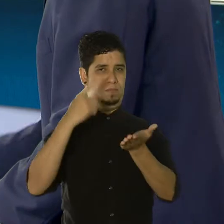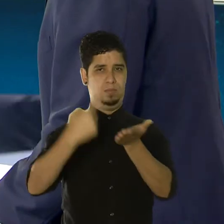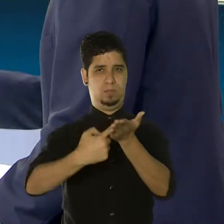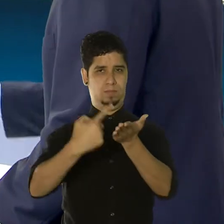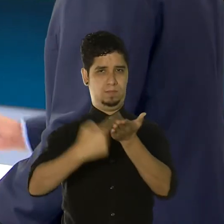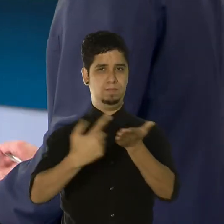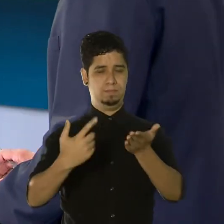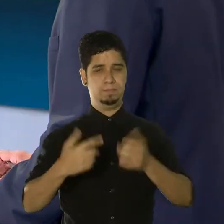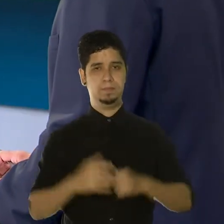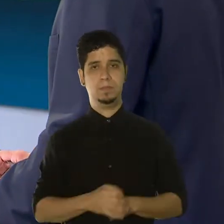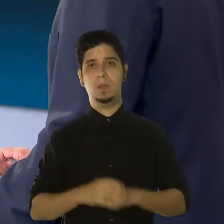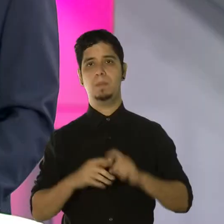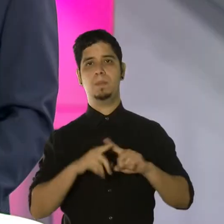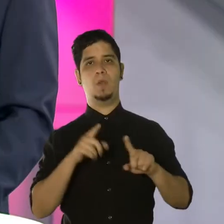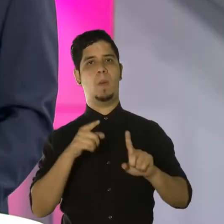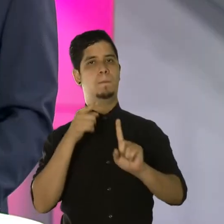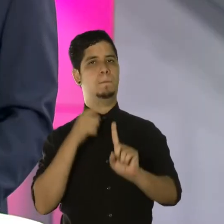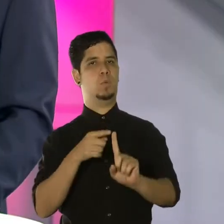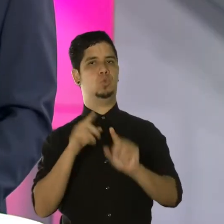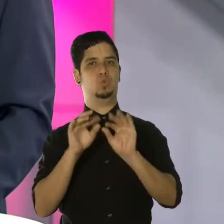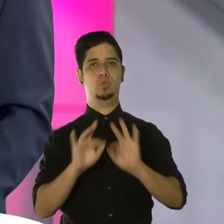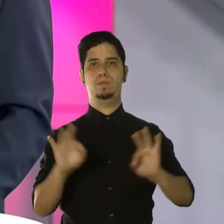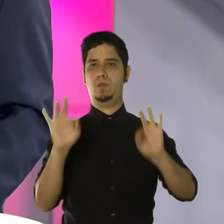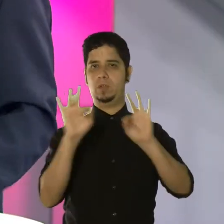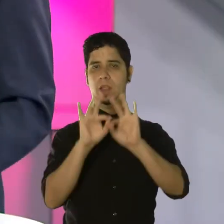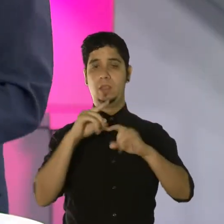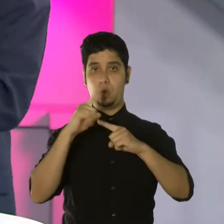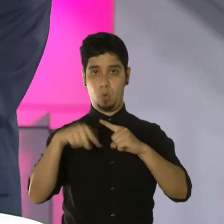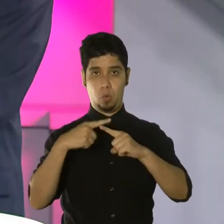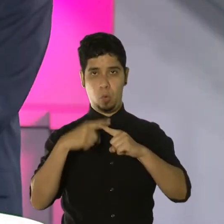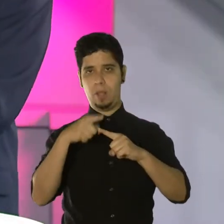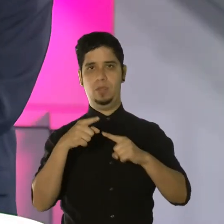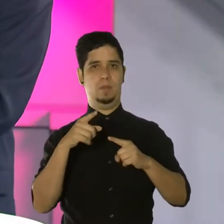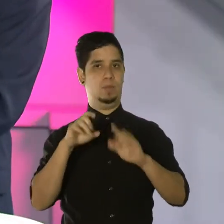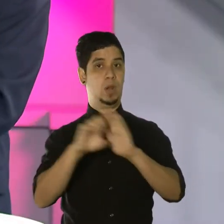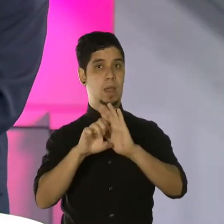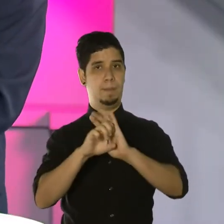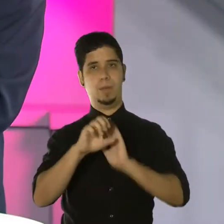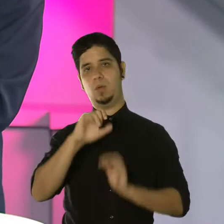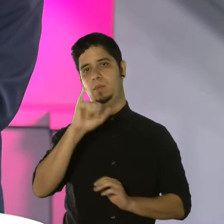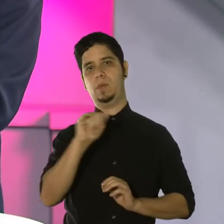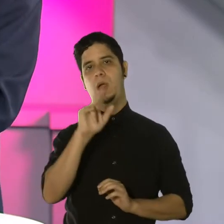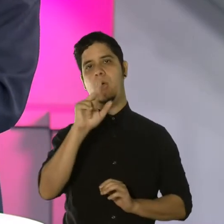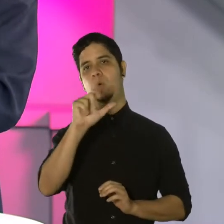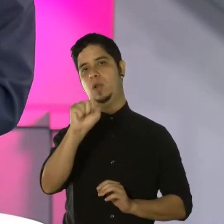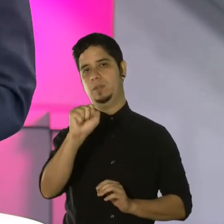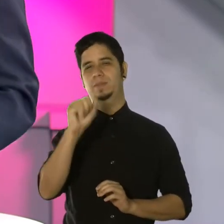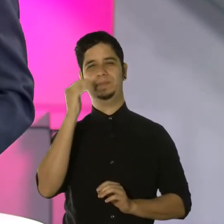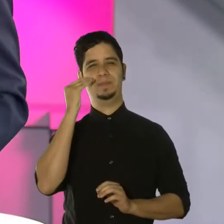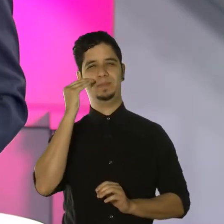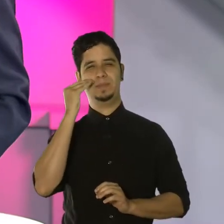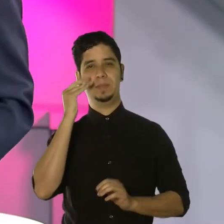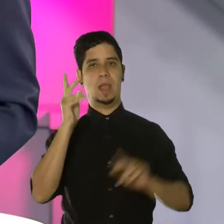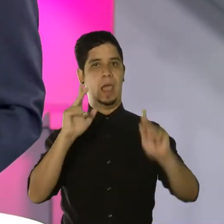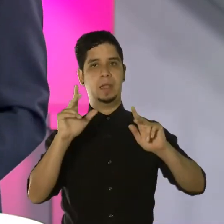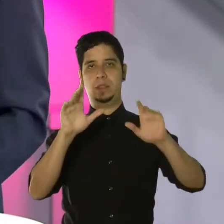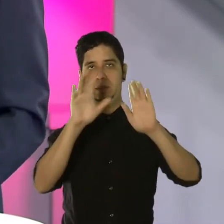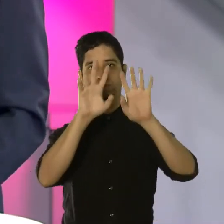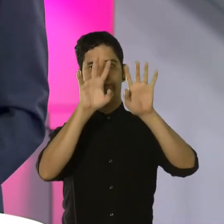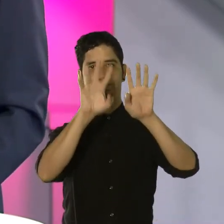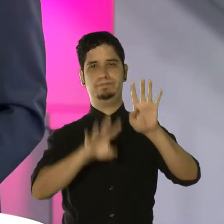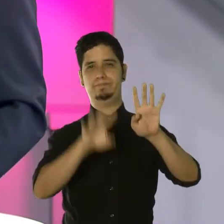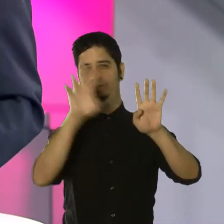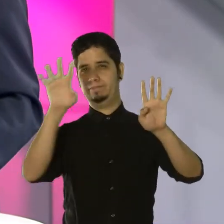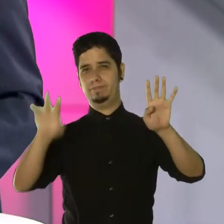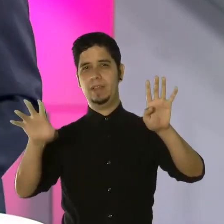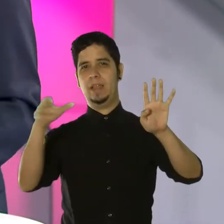Pero hay un punto bien importante. Cuando se llega a estas jaulas, en donde el público en general adquiere este